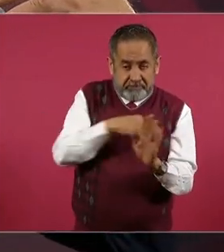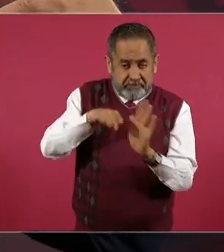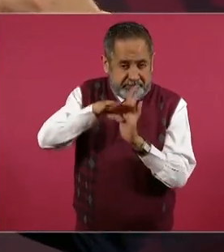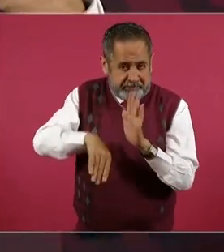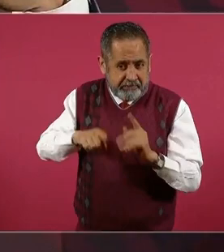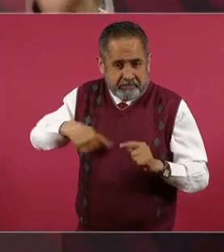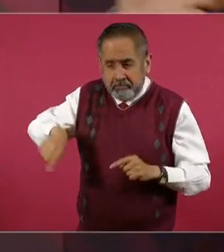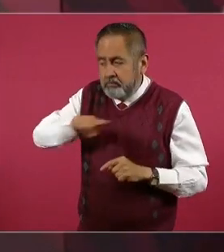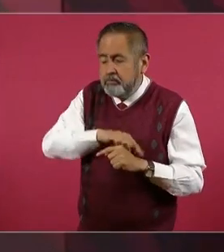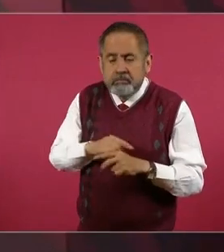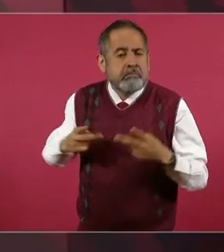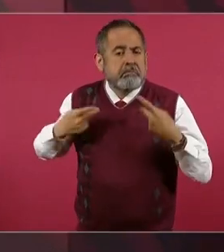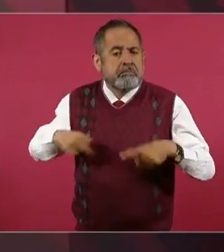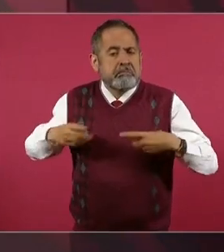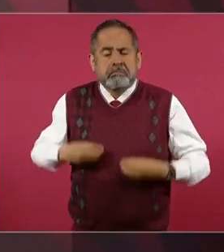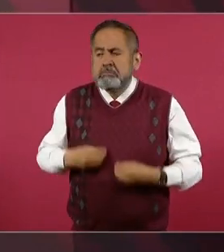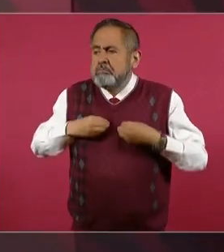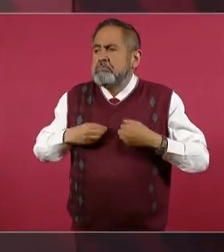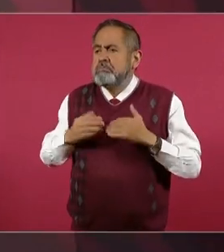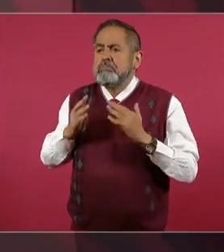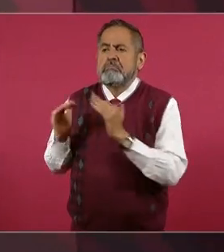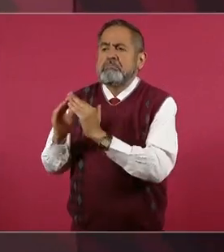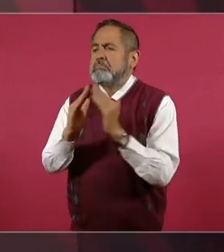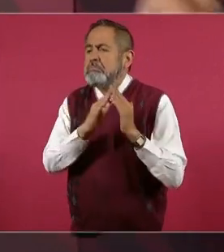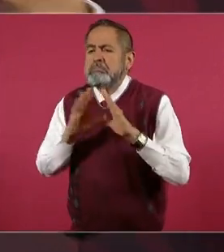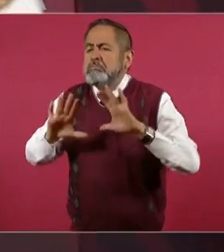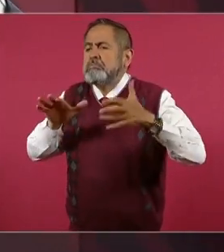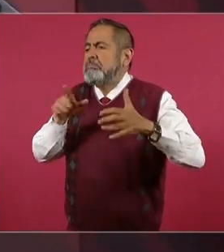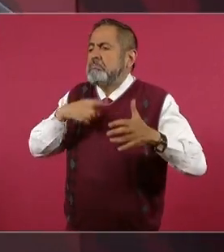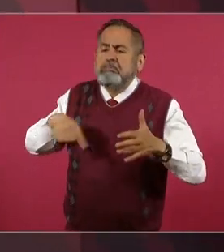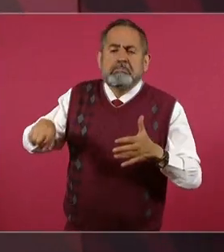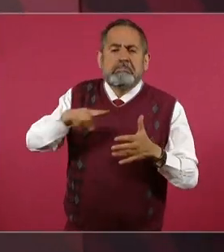la gente vivía en sus comunidades